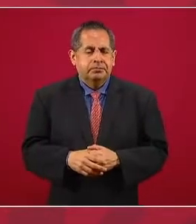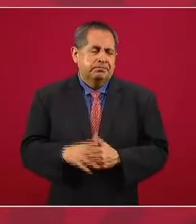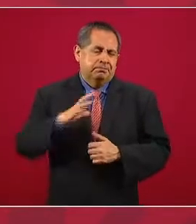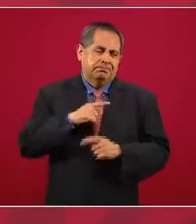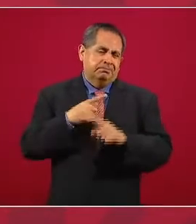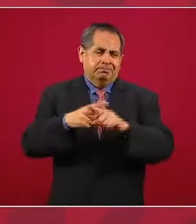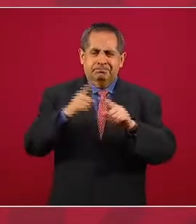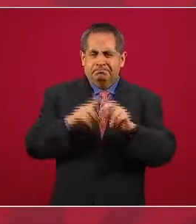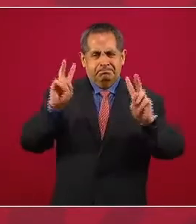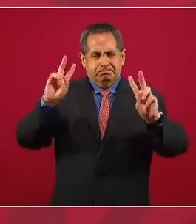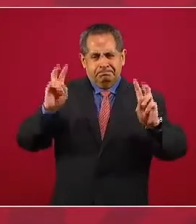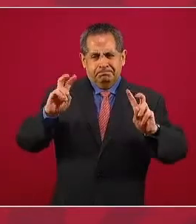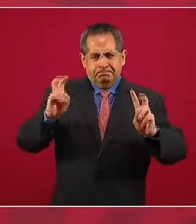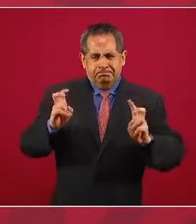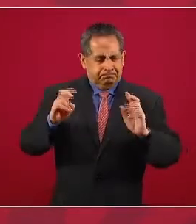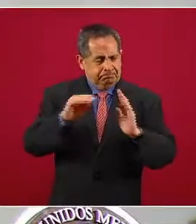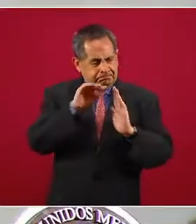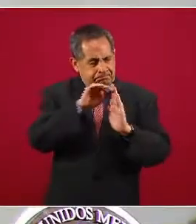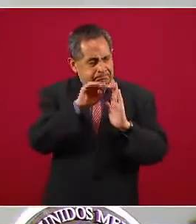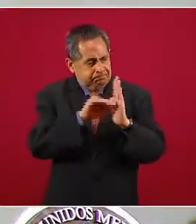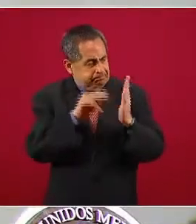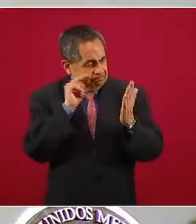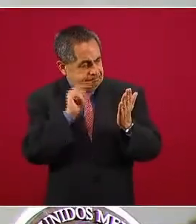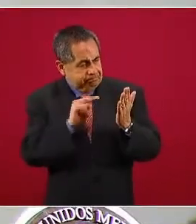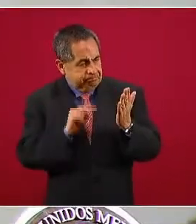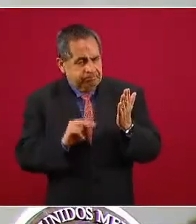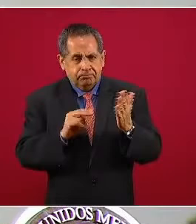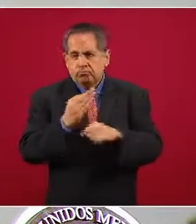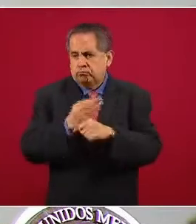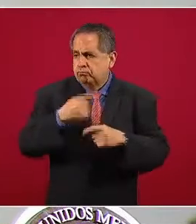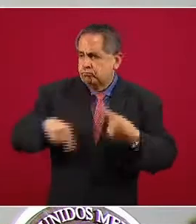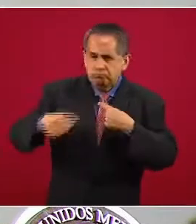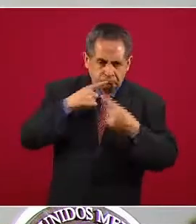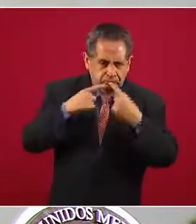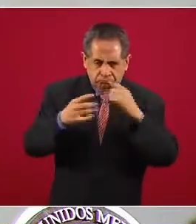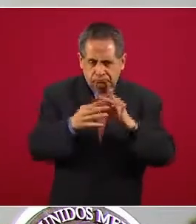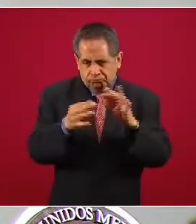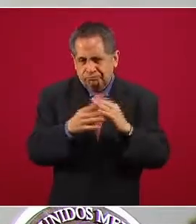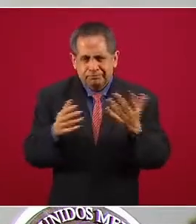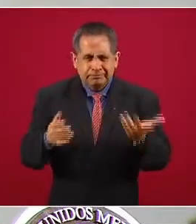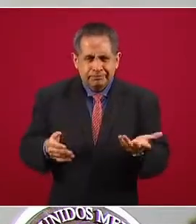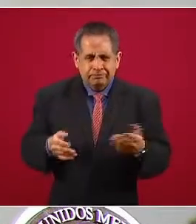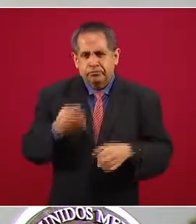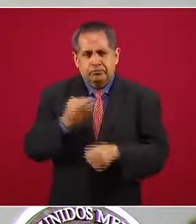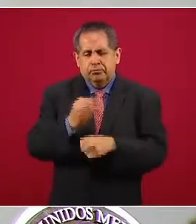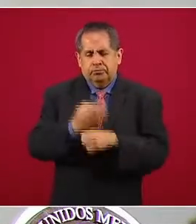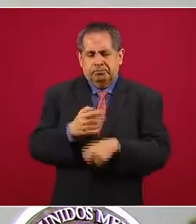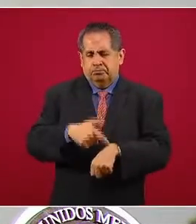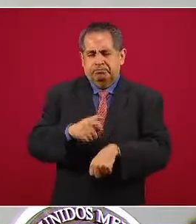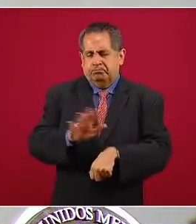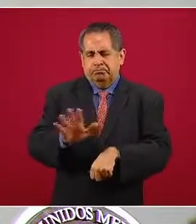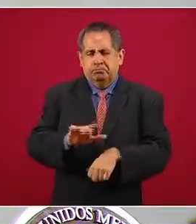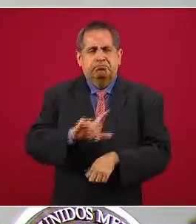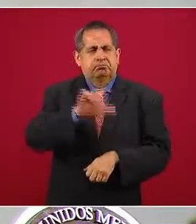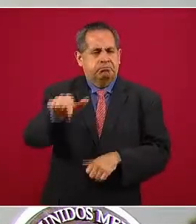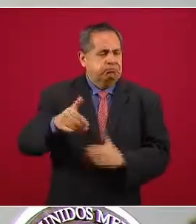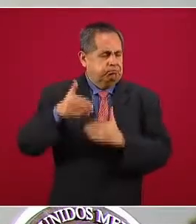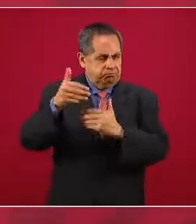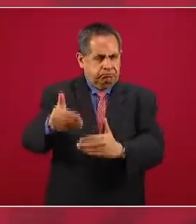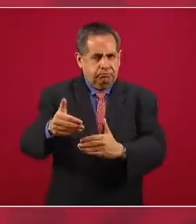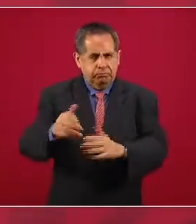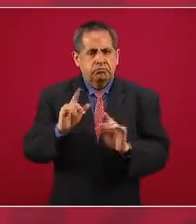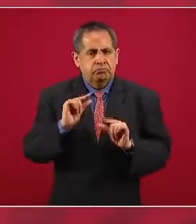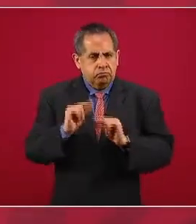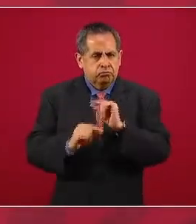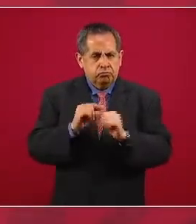temas que se podían poner aquí en la mesa, pero no es momento. Vamos uno